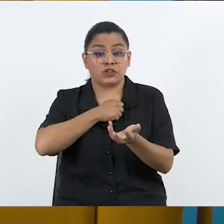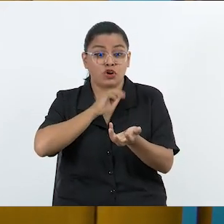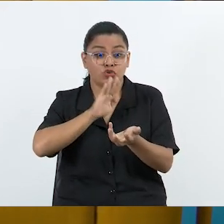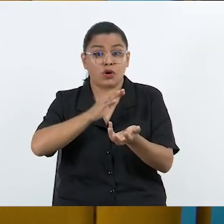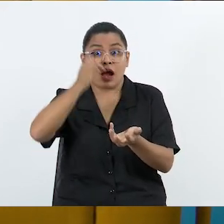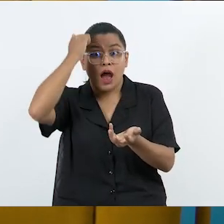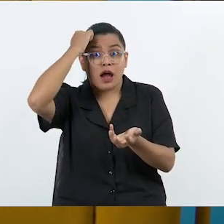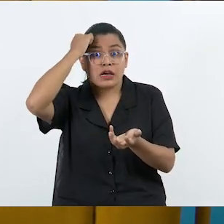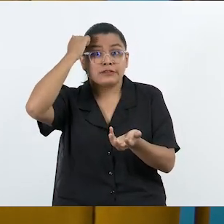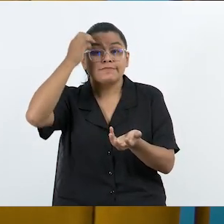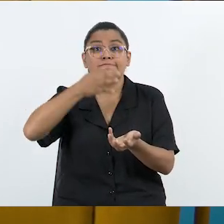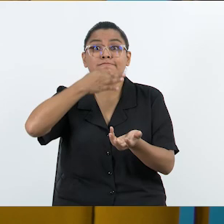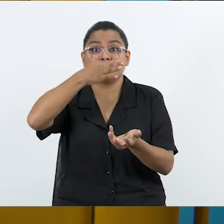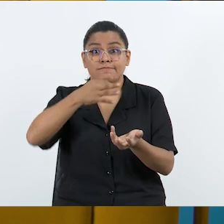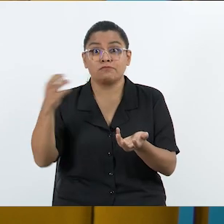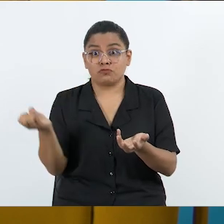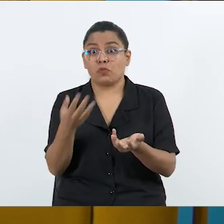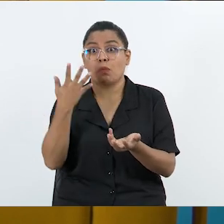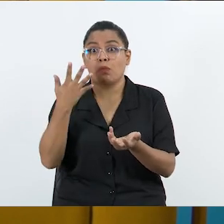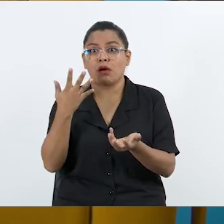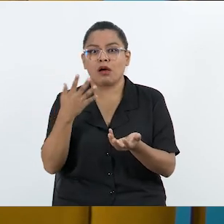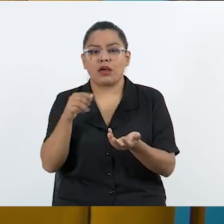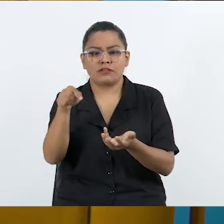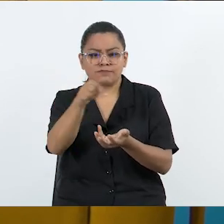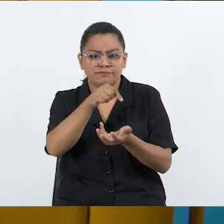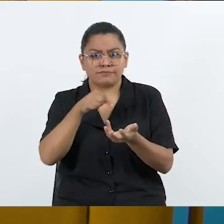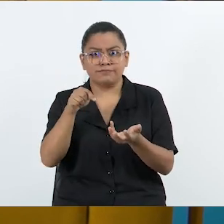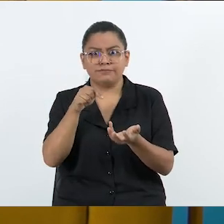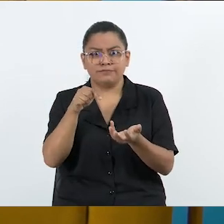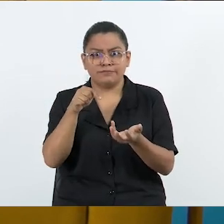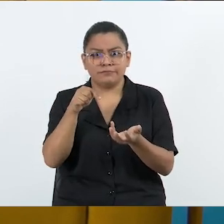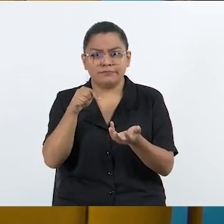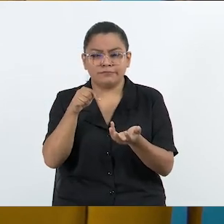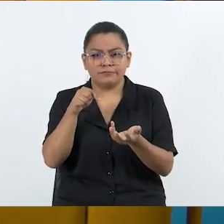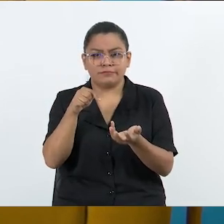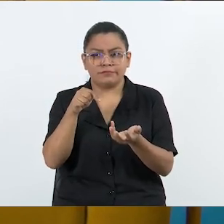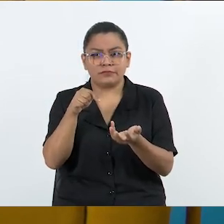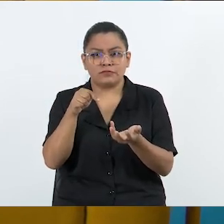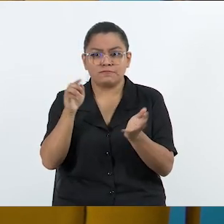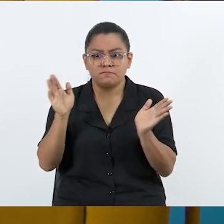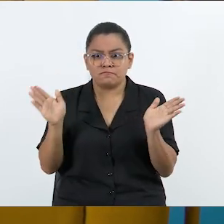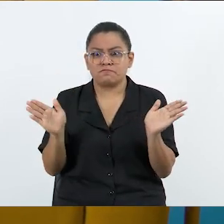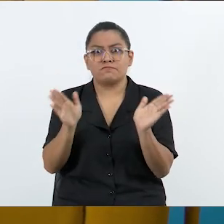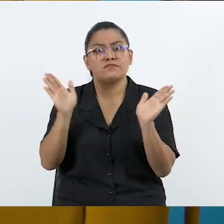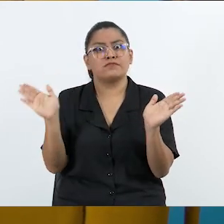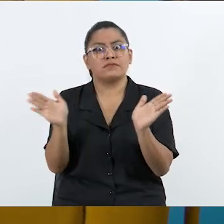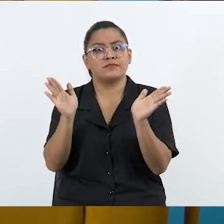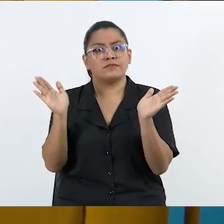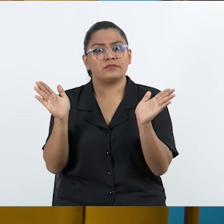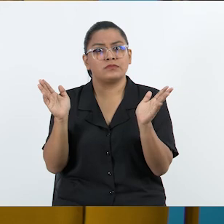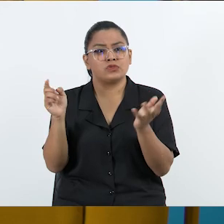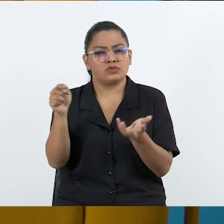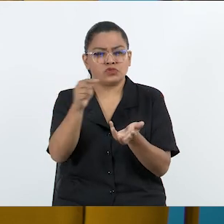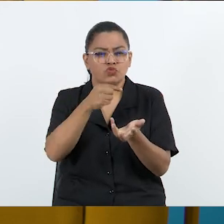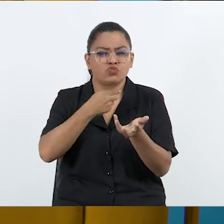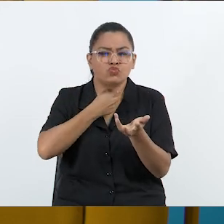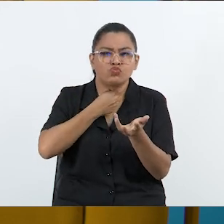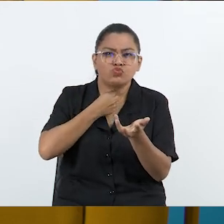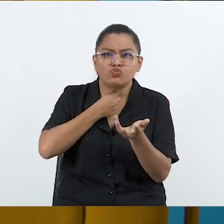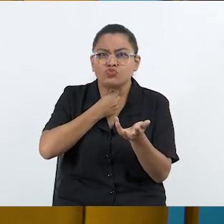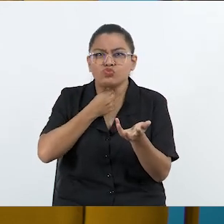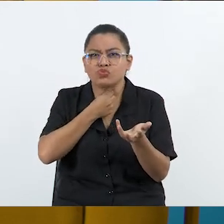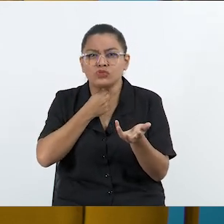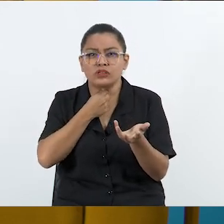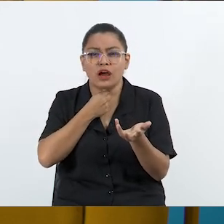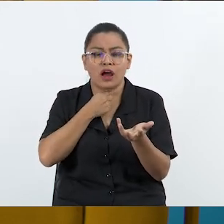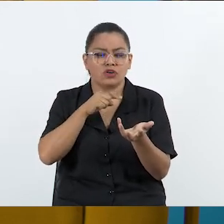aprendizaje. La verdadera innovación es conseguir que el estudiantado se motive, despertar su